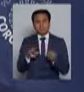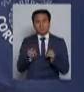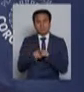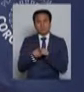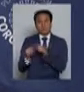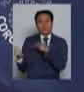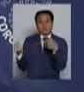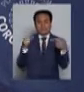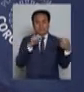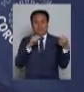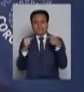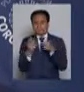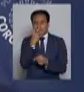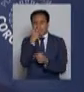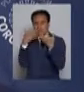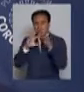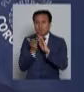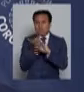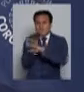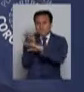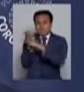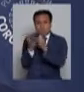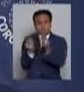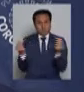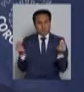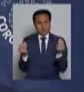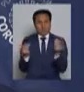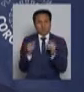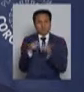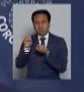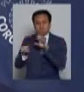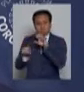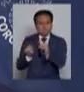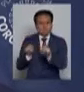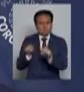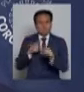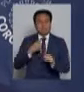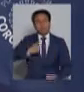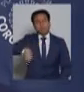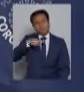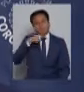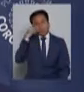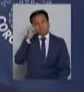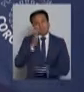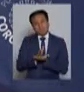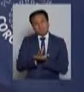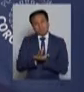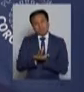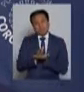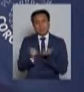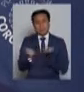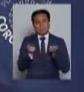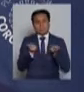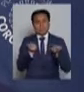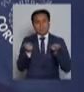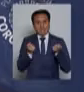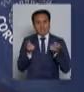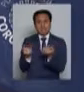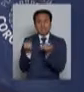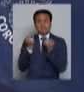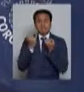de guerra de los respiradores en el mundo, con incautaciones, etcétera, hemos tomado la decisión de manejar